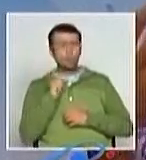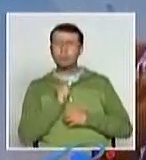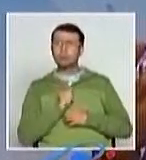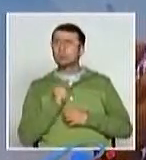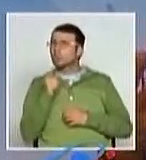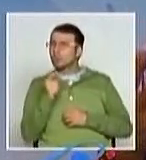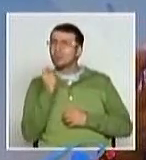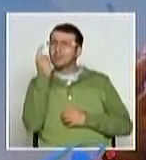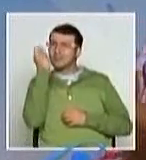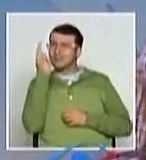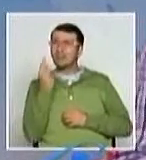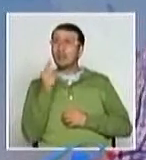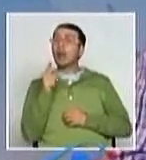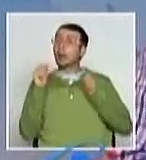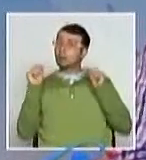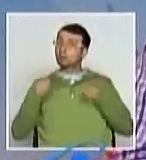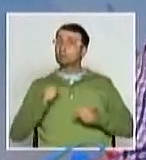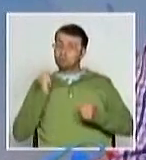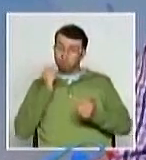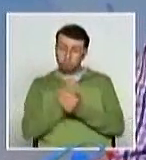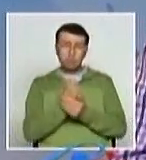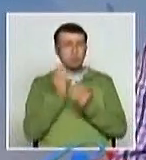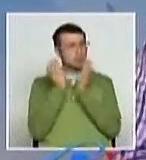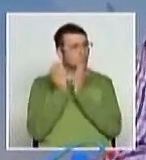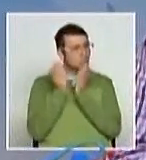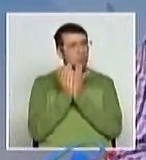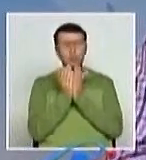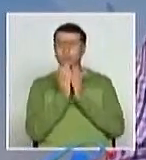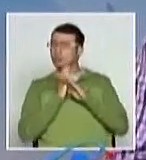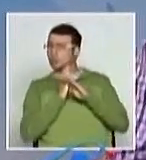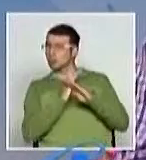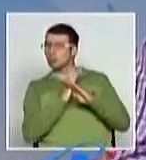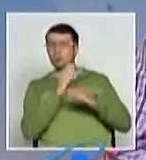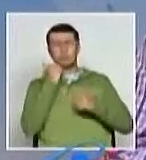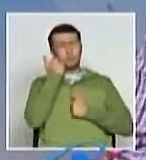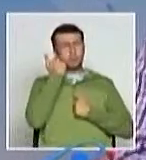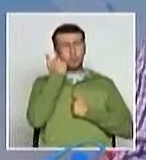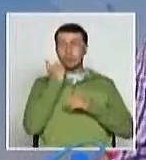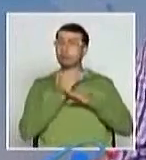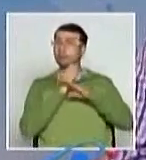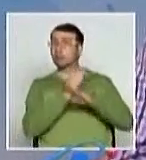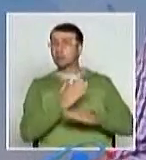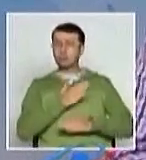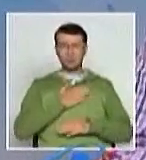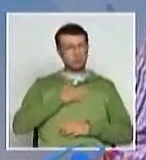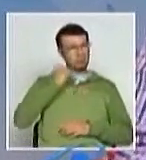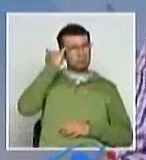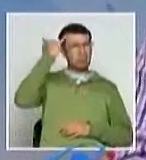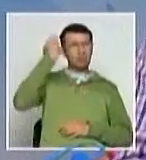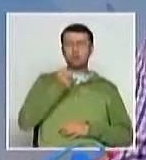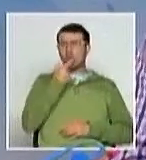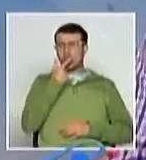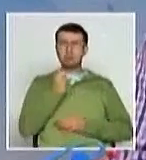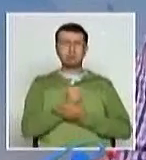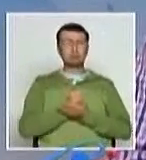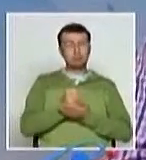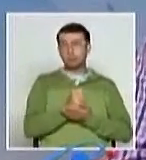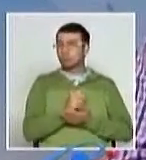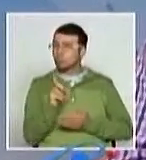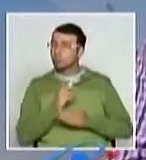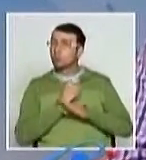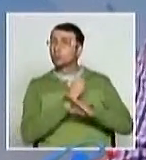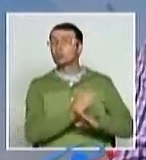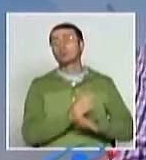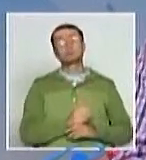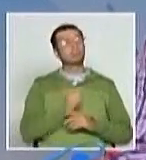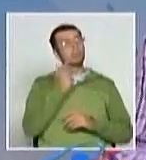y entiendan la oportunidad de la educación de la prevención de evitar la automedicación de consultar oportunamente de utilizar par